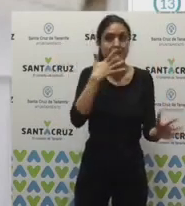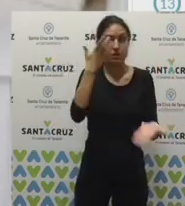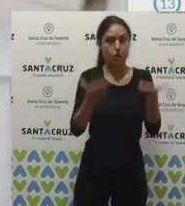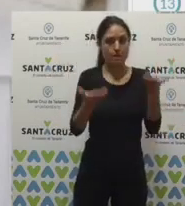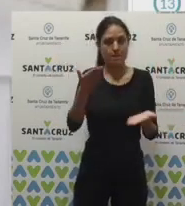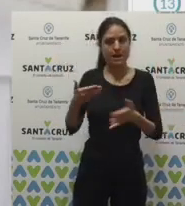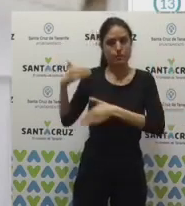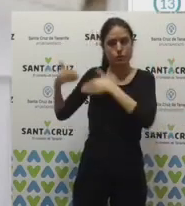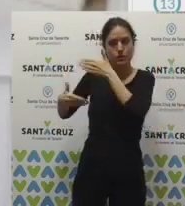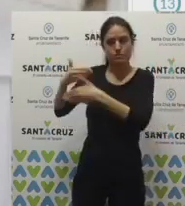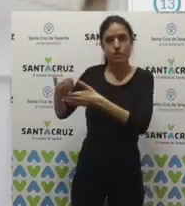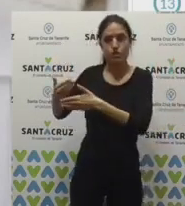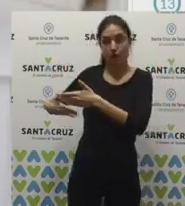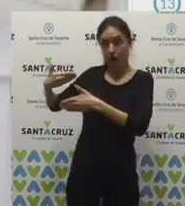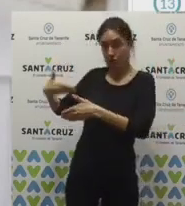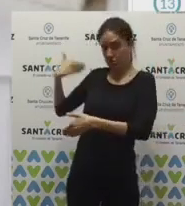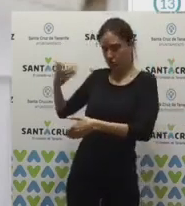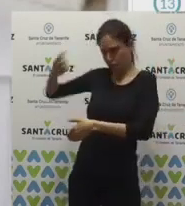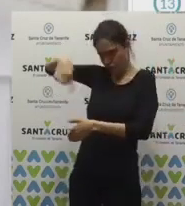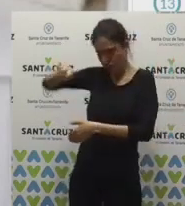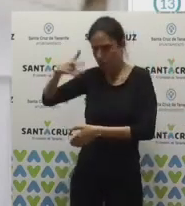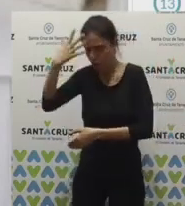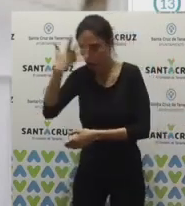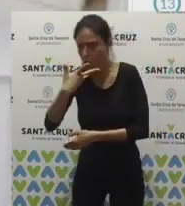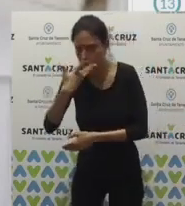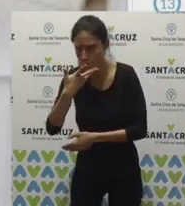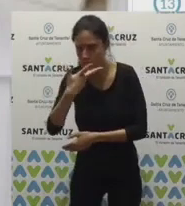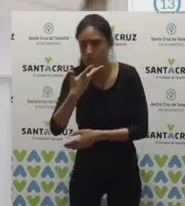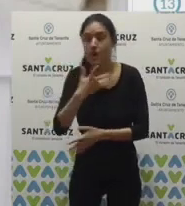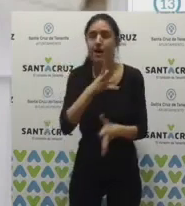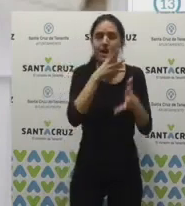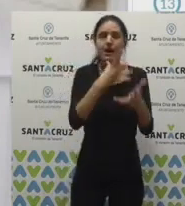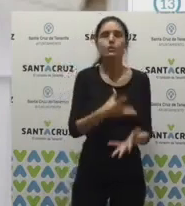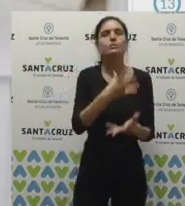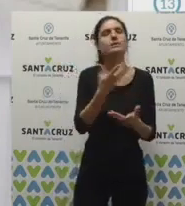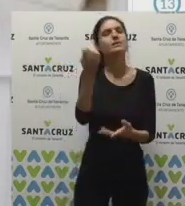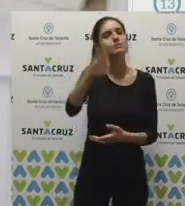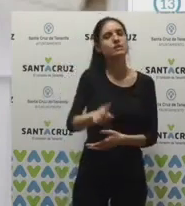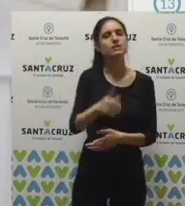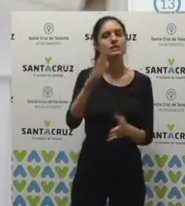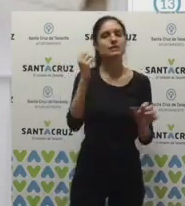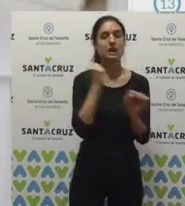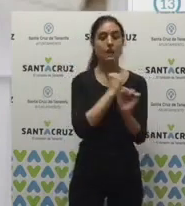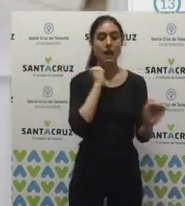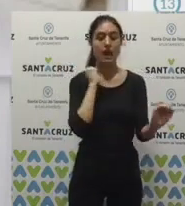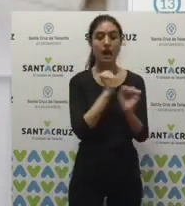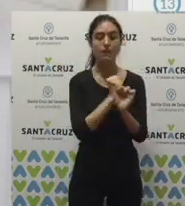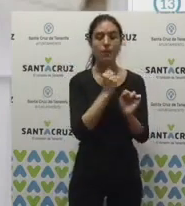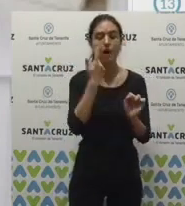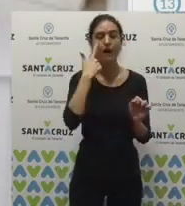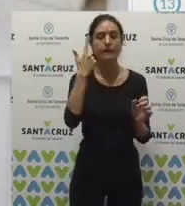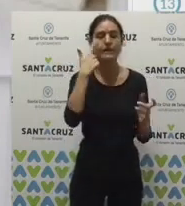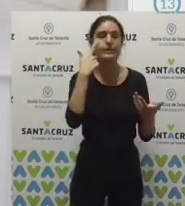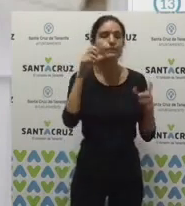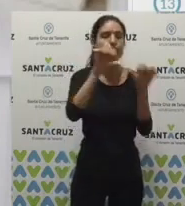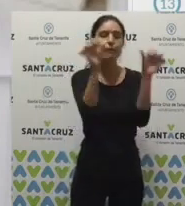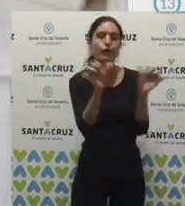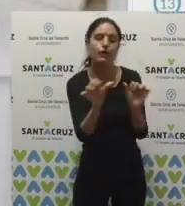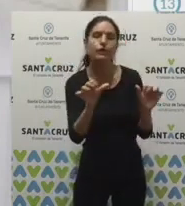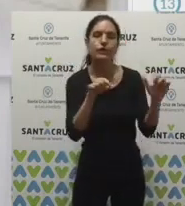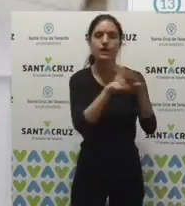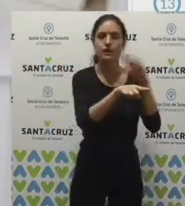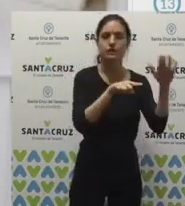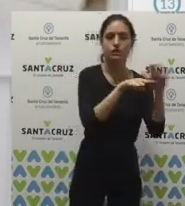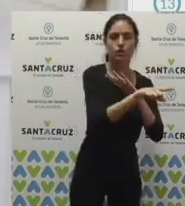ustedes deben conocer además está trabajando en la redefinición de diferentes modelos de gestión de concesión